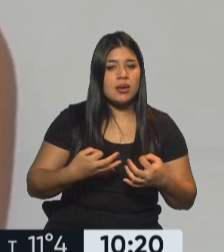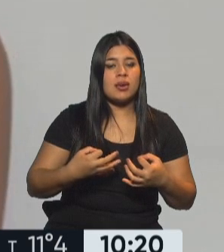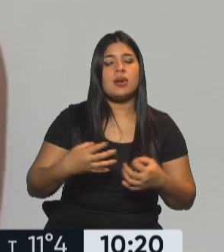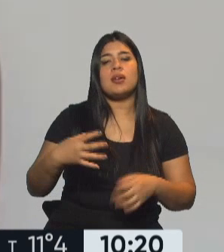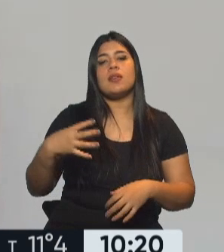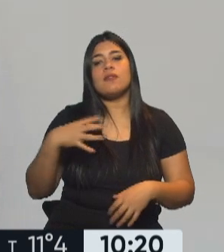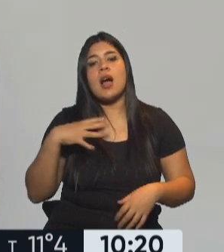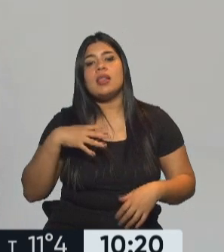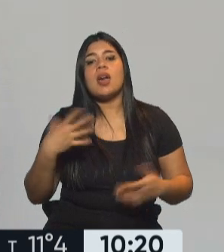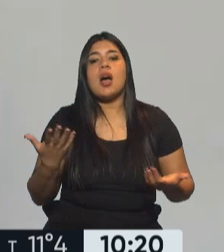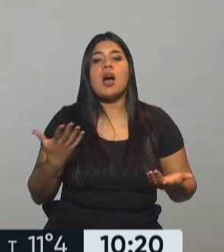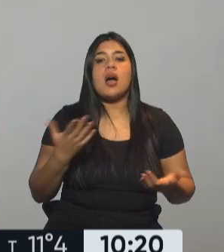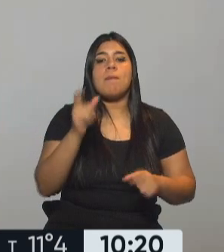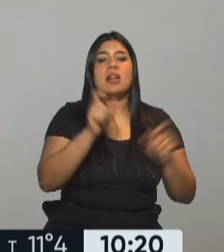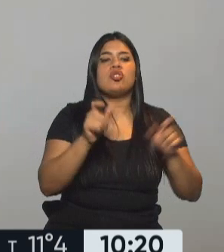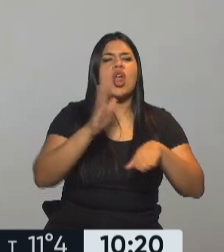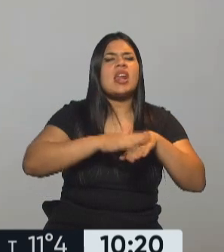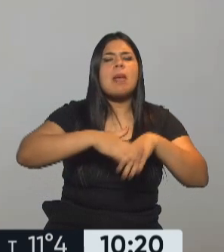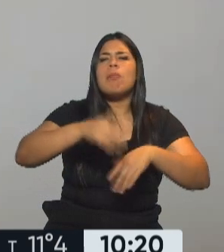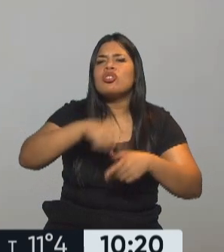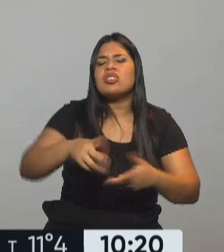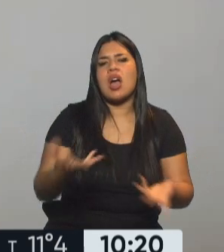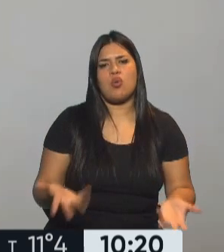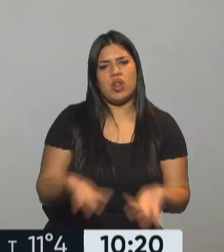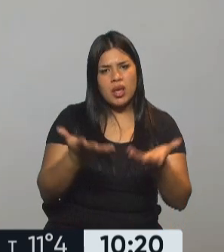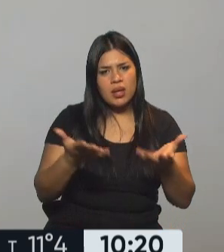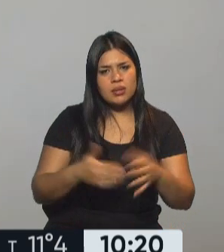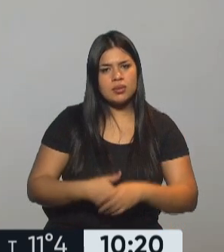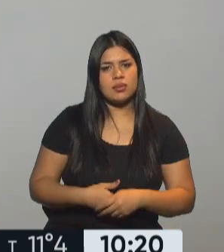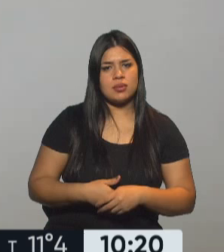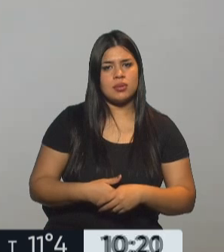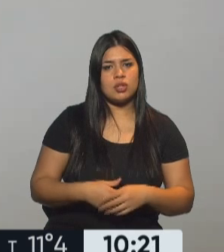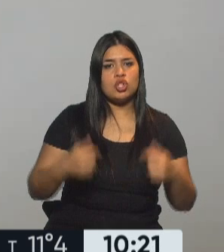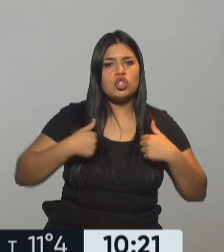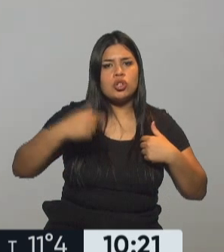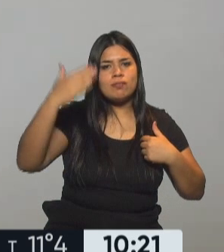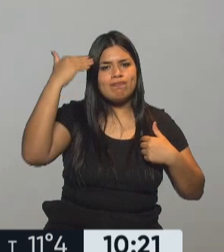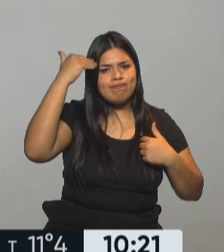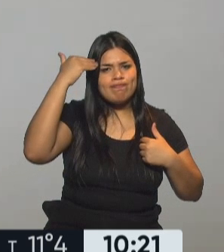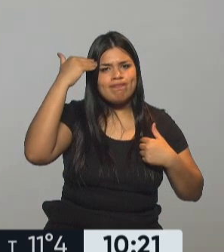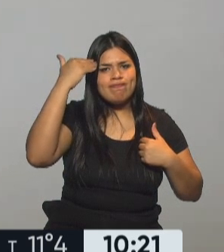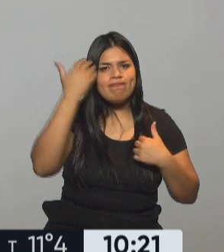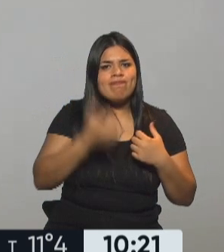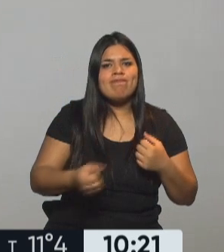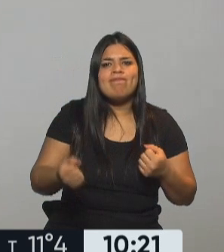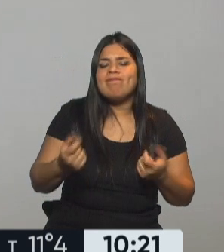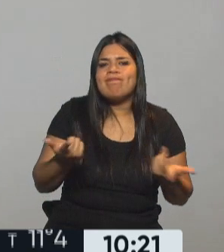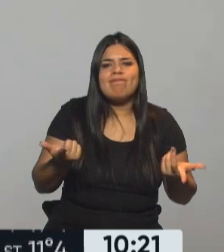de responsabilidades, me pregunto hasta cuándo vamos a vivir